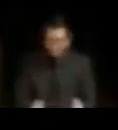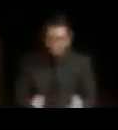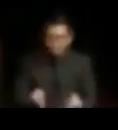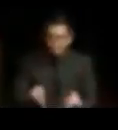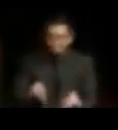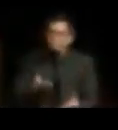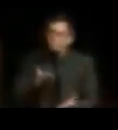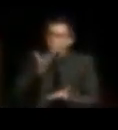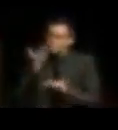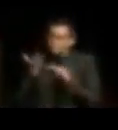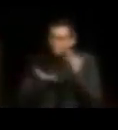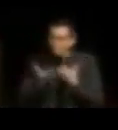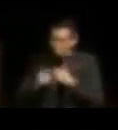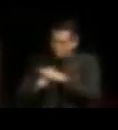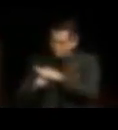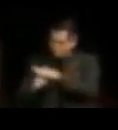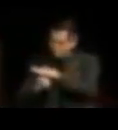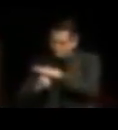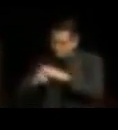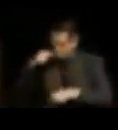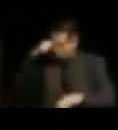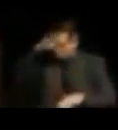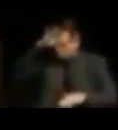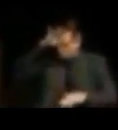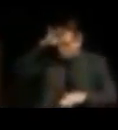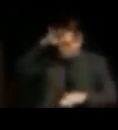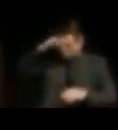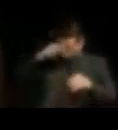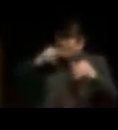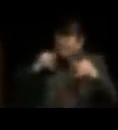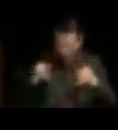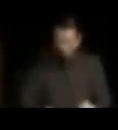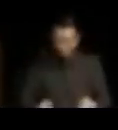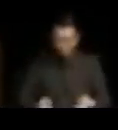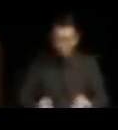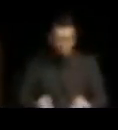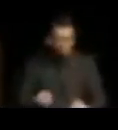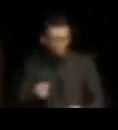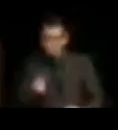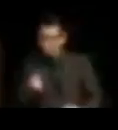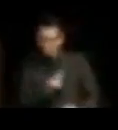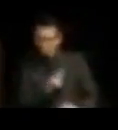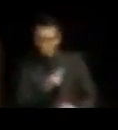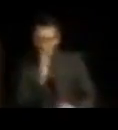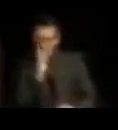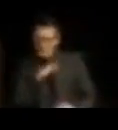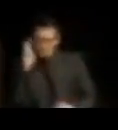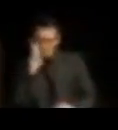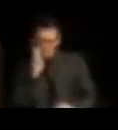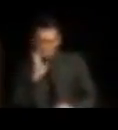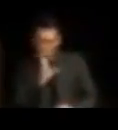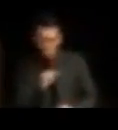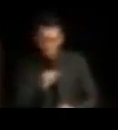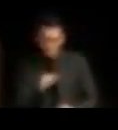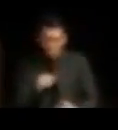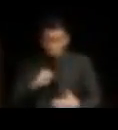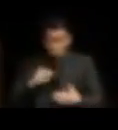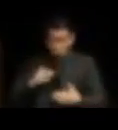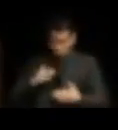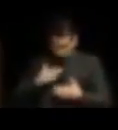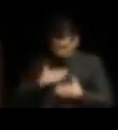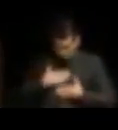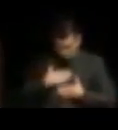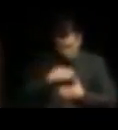de excelencia del Tecnológico de Monterrey, no sicarios. Por mi